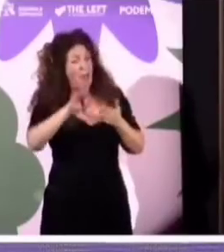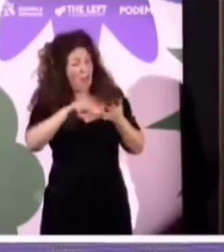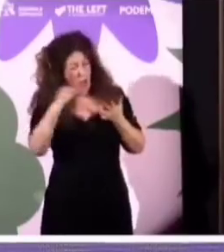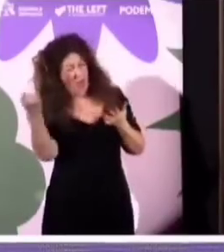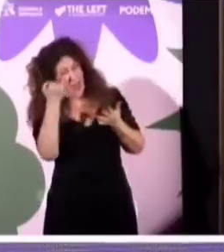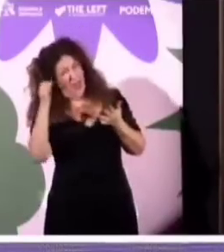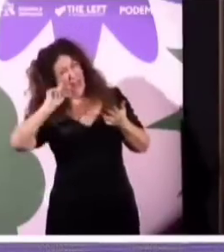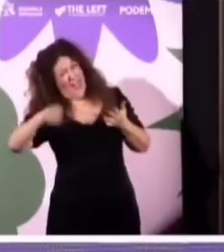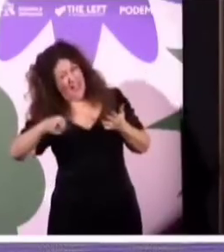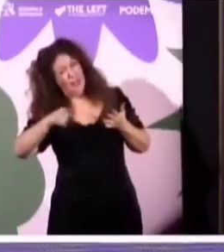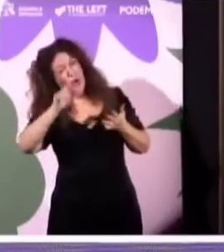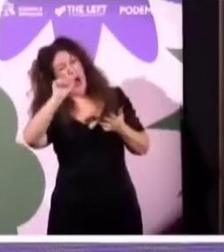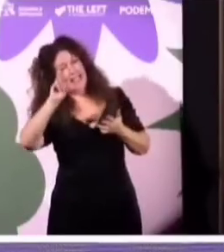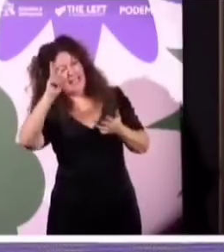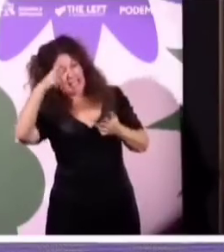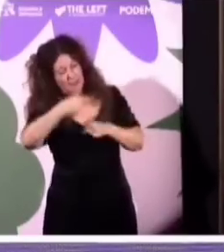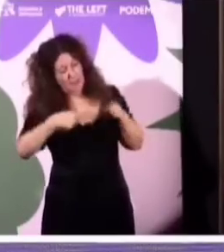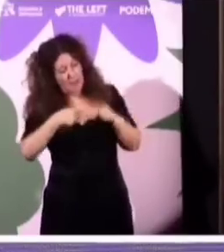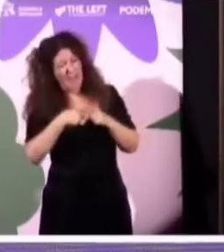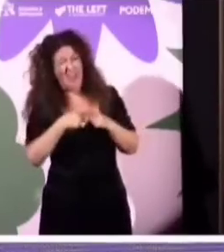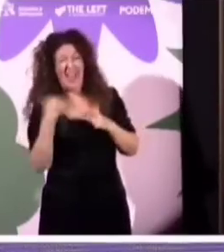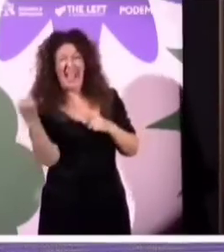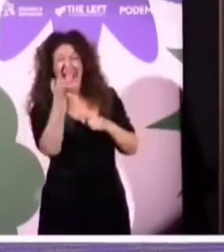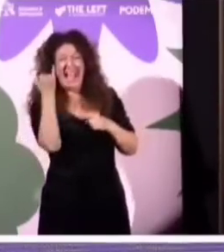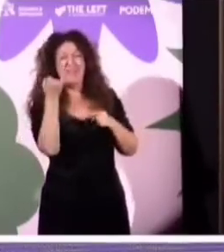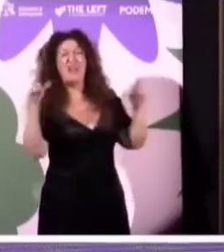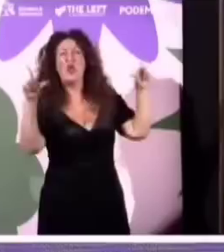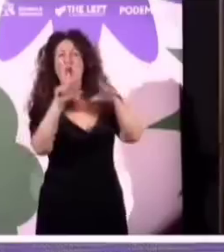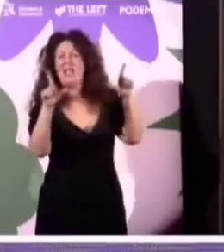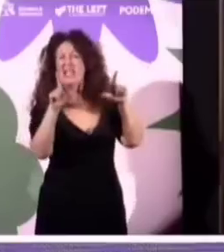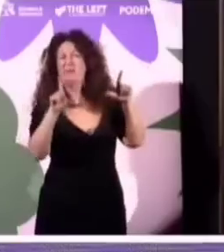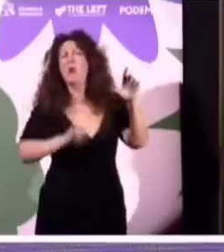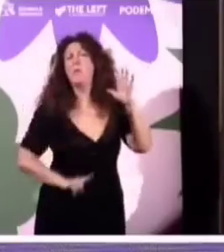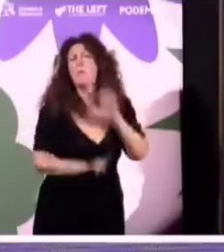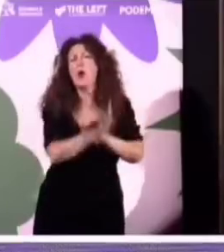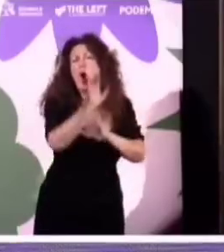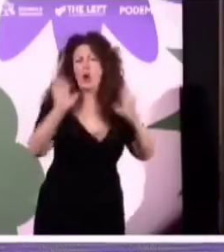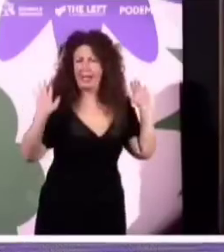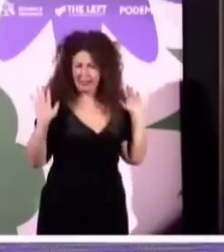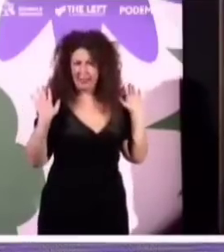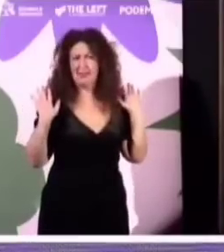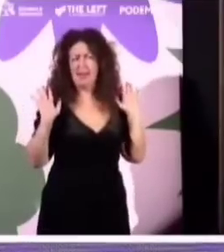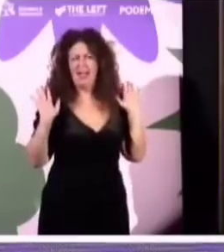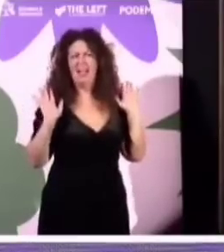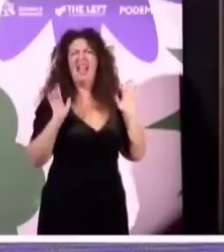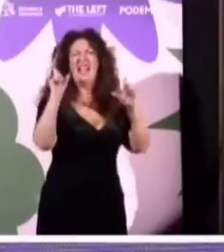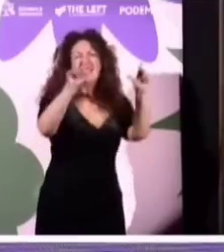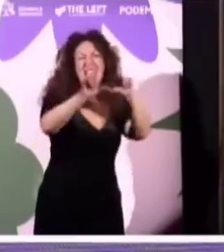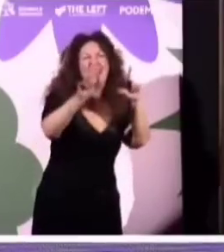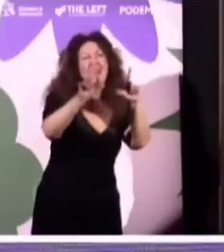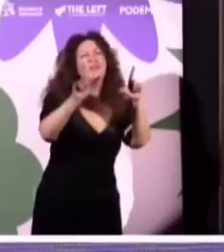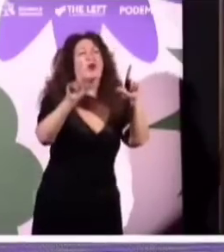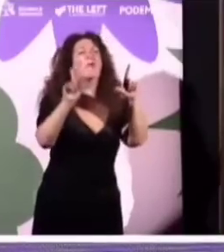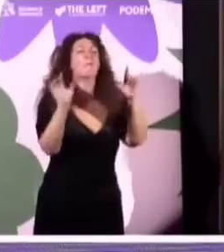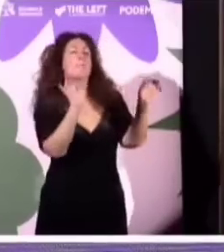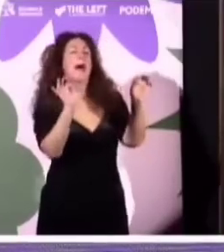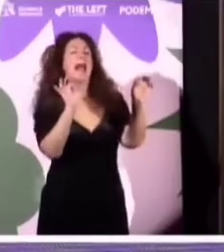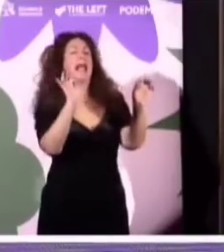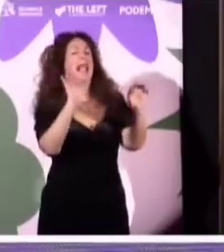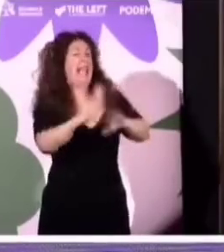el jefe de una televisión progresista. Una televisión diseñada para que la vea gente de